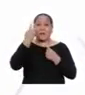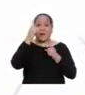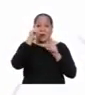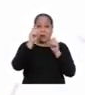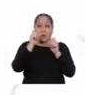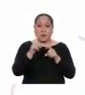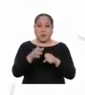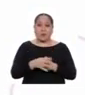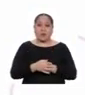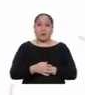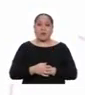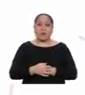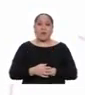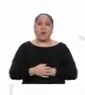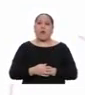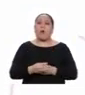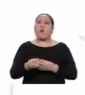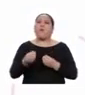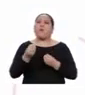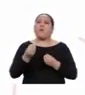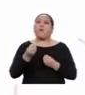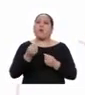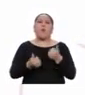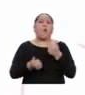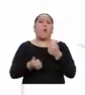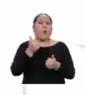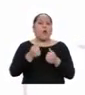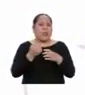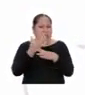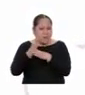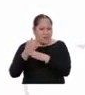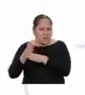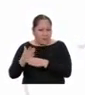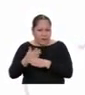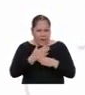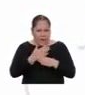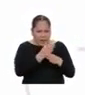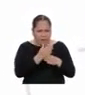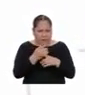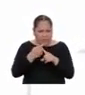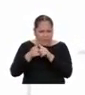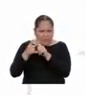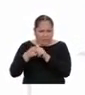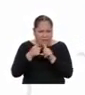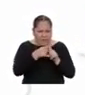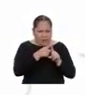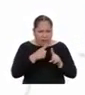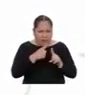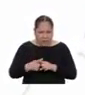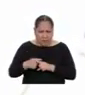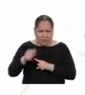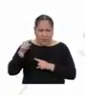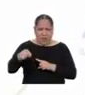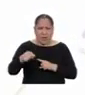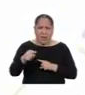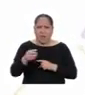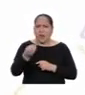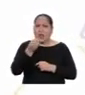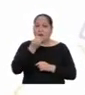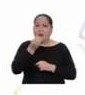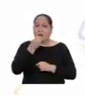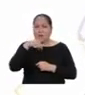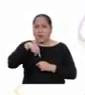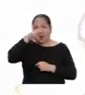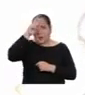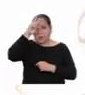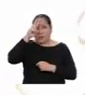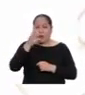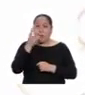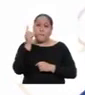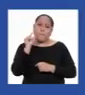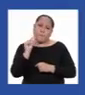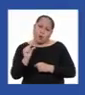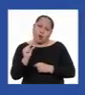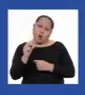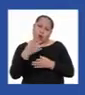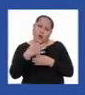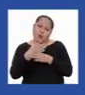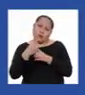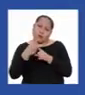sería, ¿qué tan variada es la gastronomía peruana? A, poco variada. B, variada. C, muy